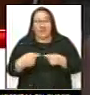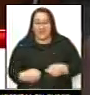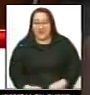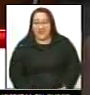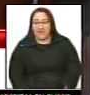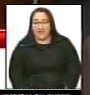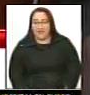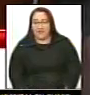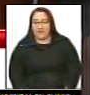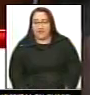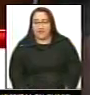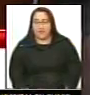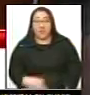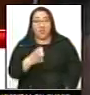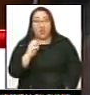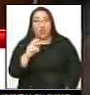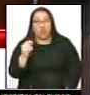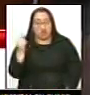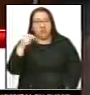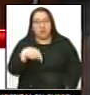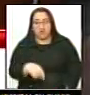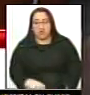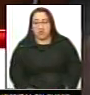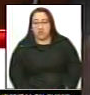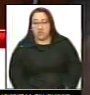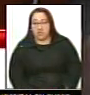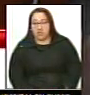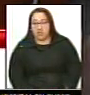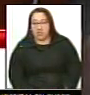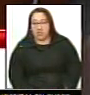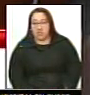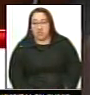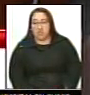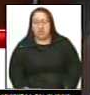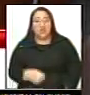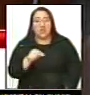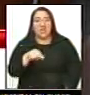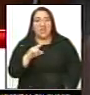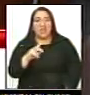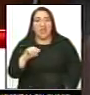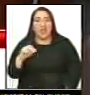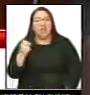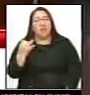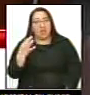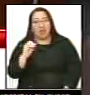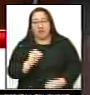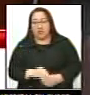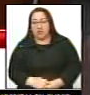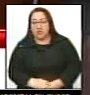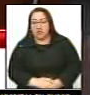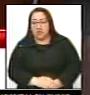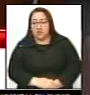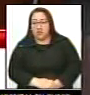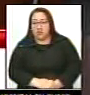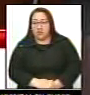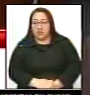Y felicito al señor Costa, que estuvo presente, al señor Quintanilla, que fue varias veces, al señor